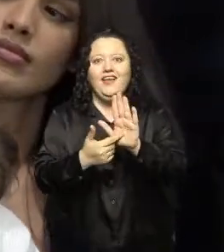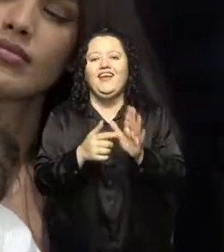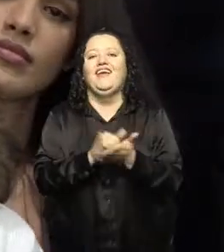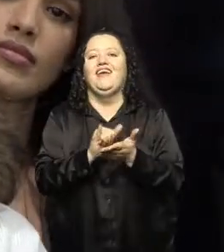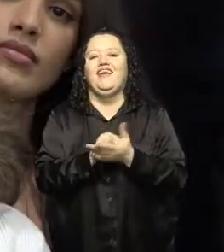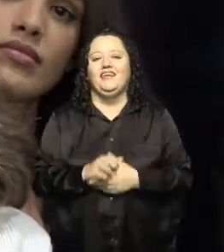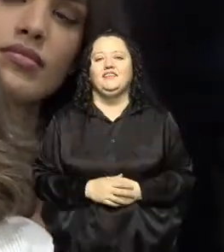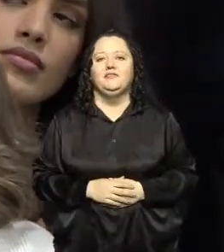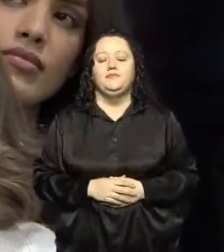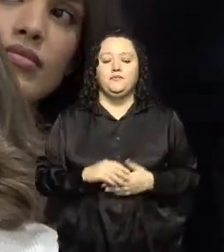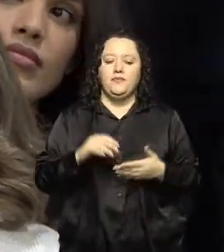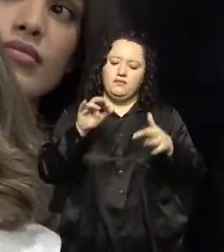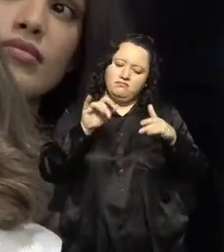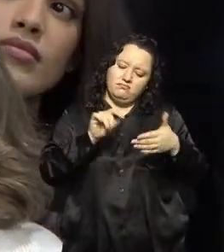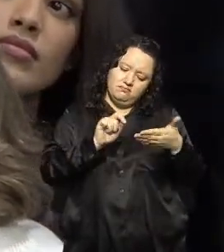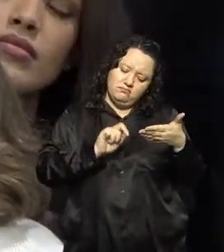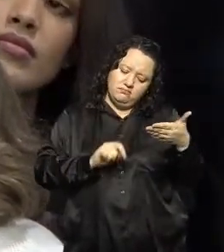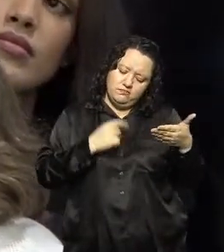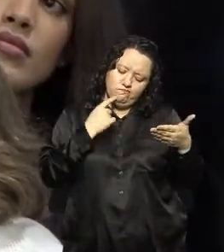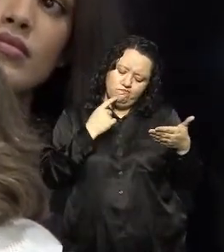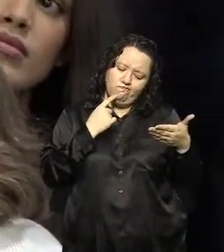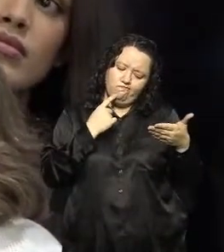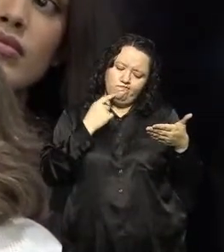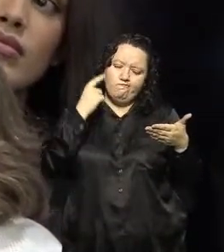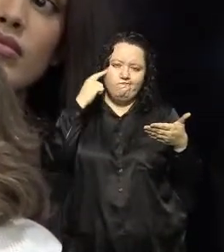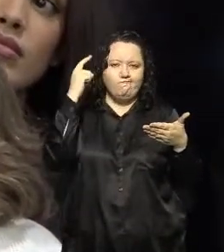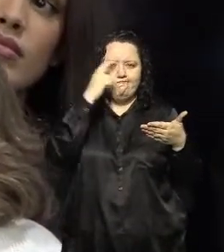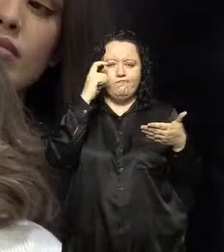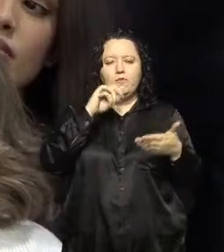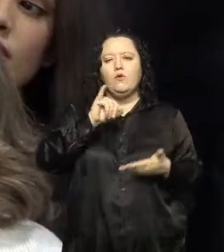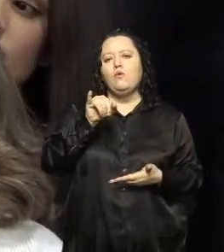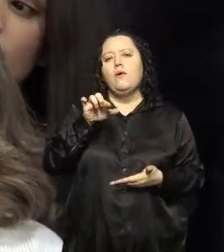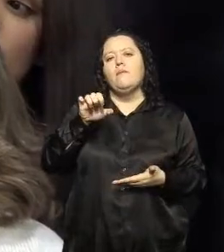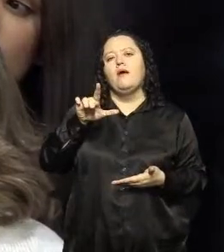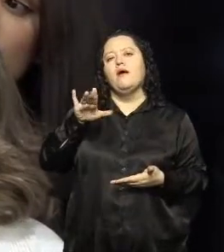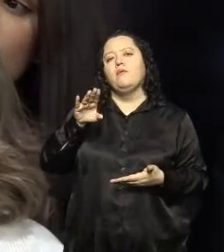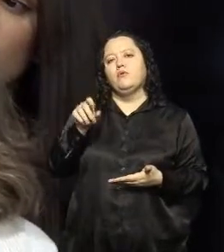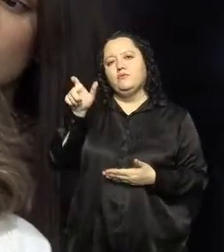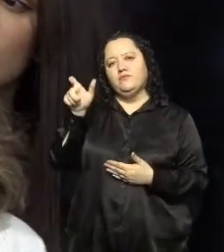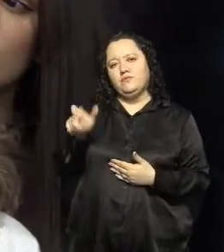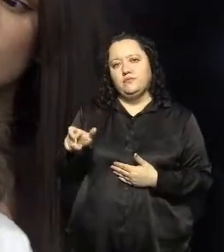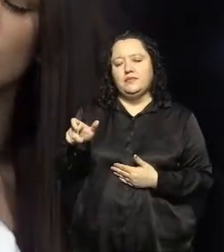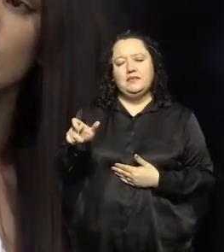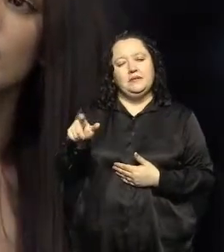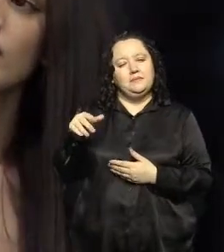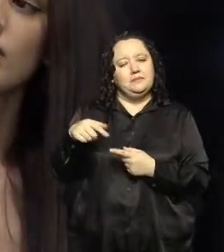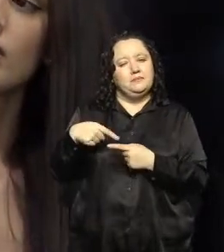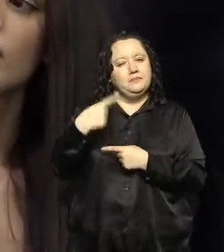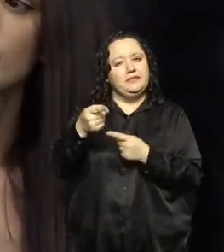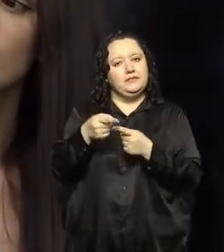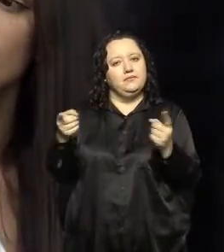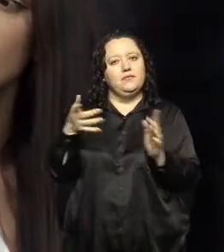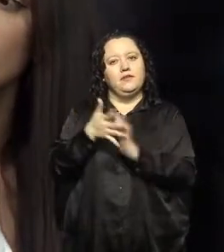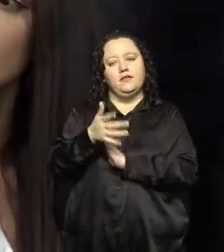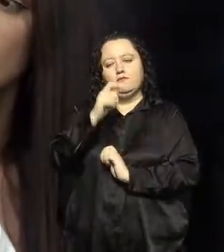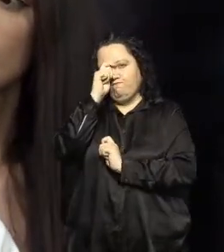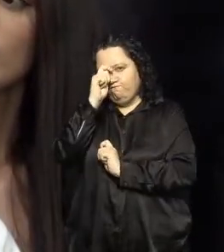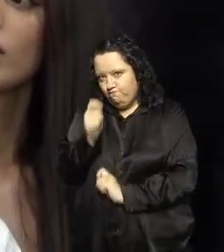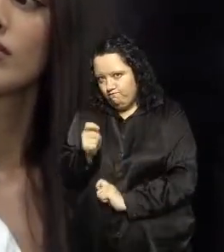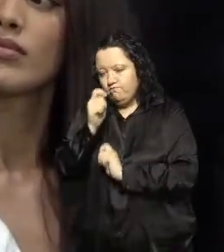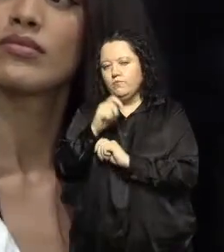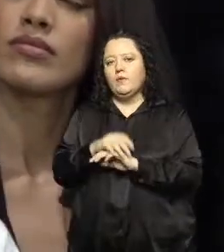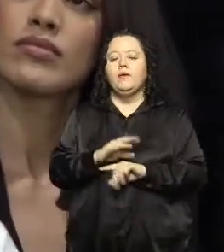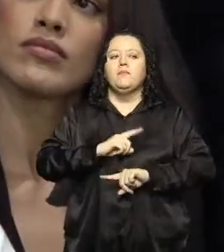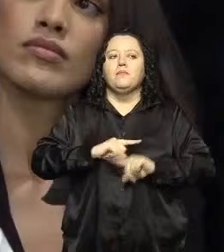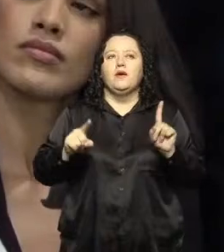Escribiendo esto último, no pude dejar de pensar en Juan Pablo. Más adelante le haremos aquí un merecido homenaje, pero quizás